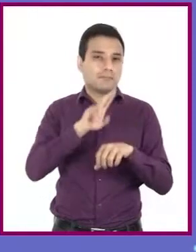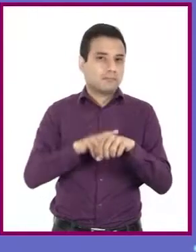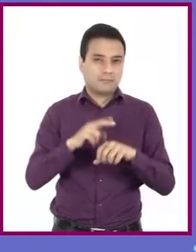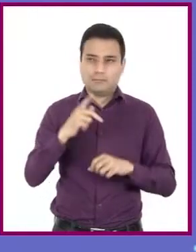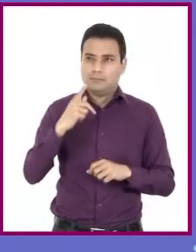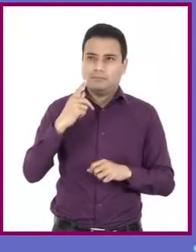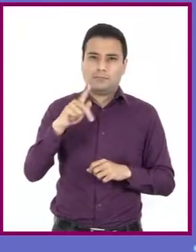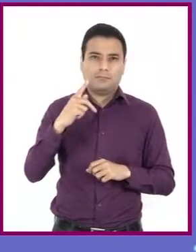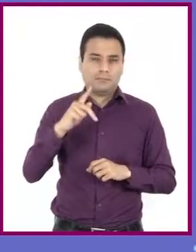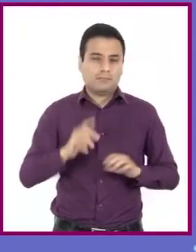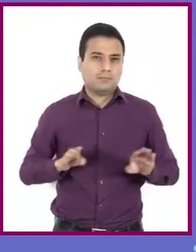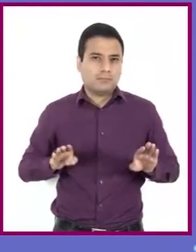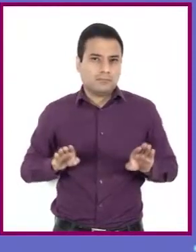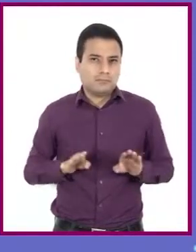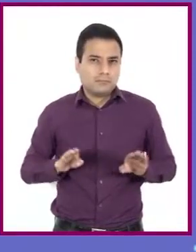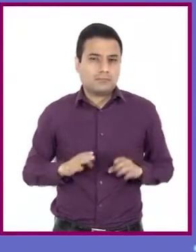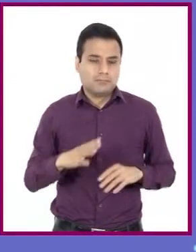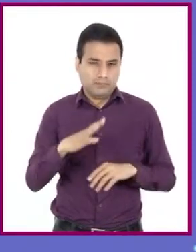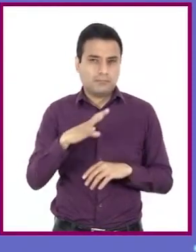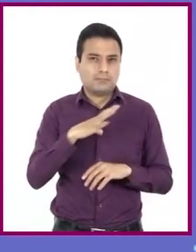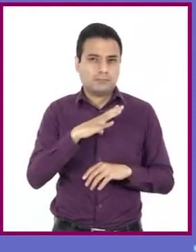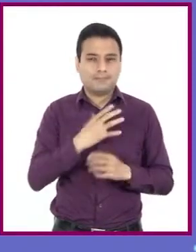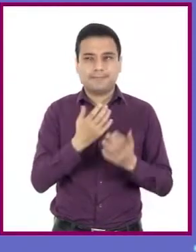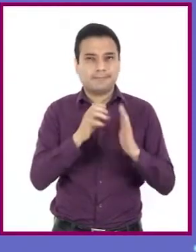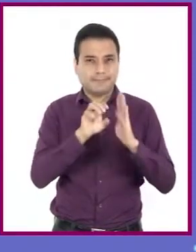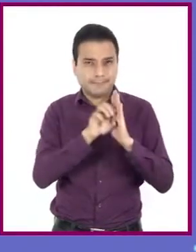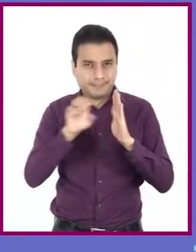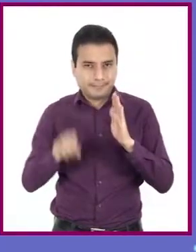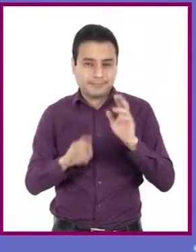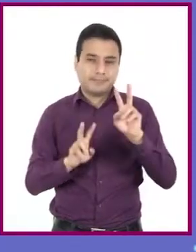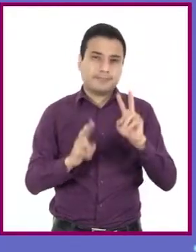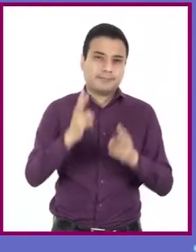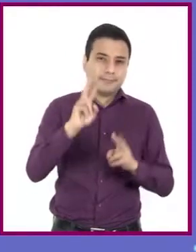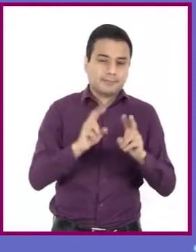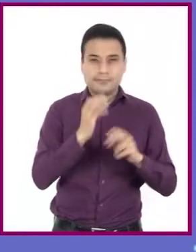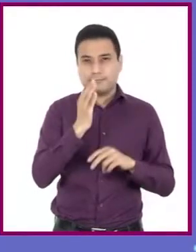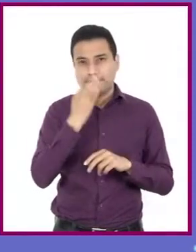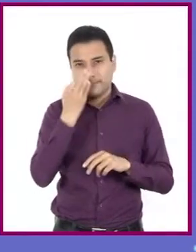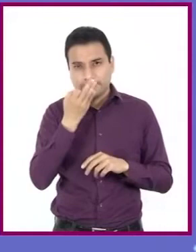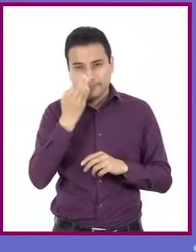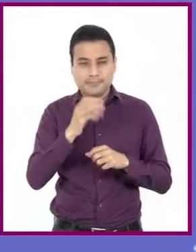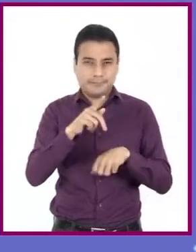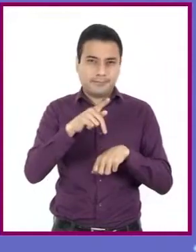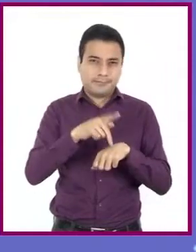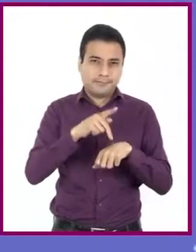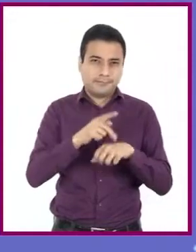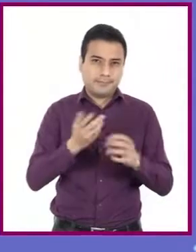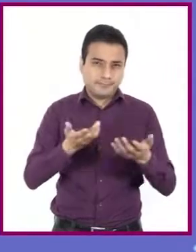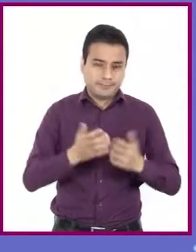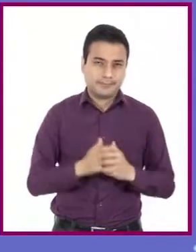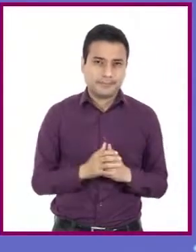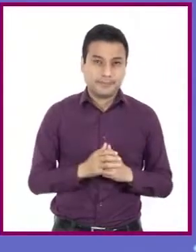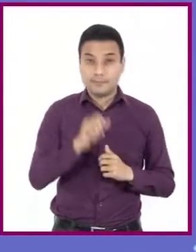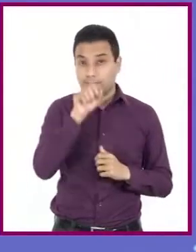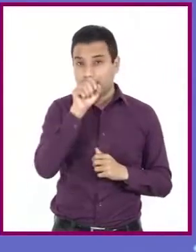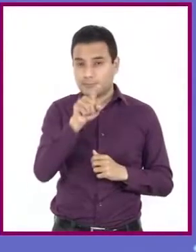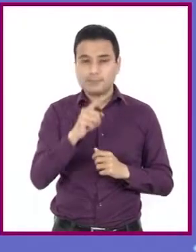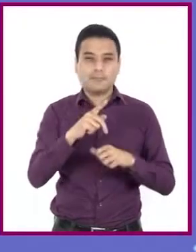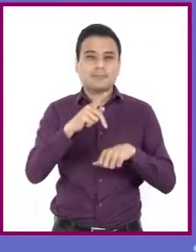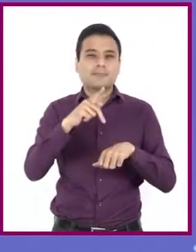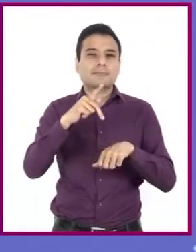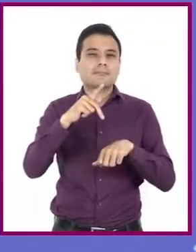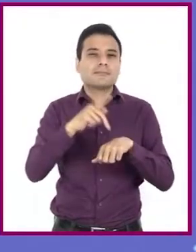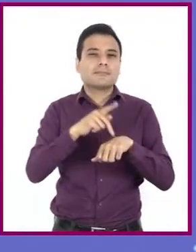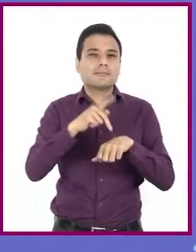las que se encuentran en la naturaleza, como las plantas, flores o piedras. Y formas